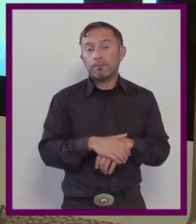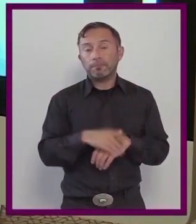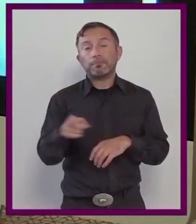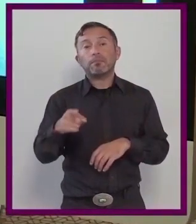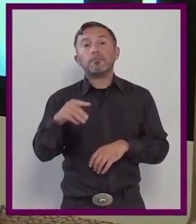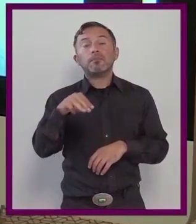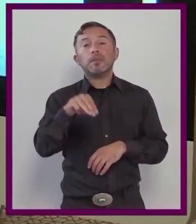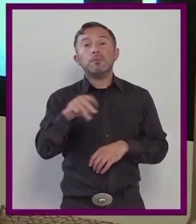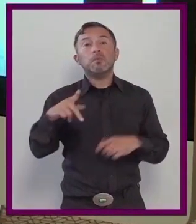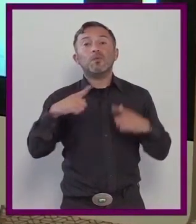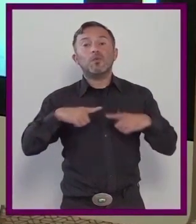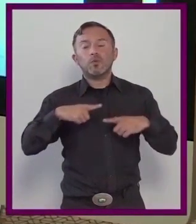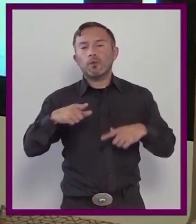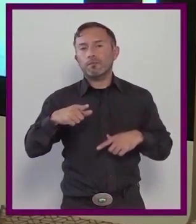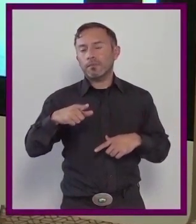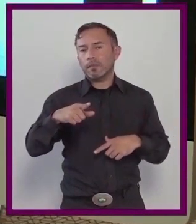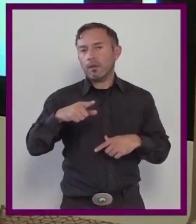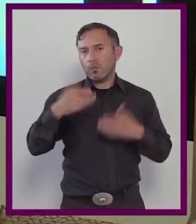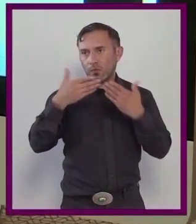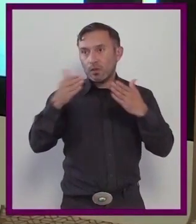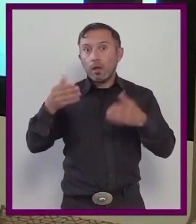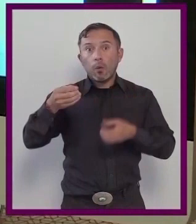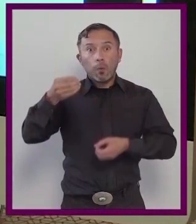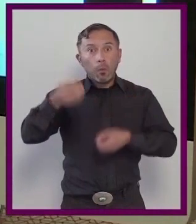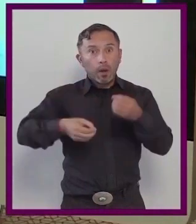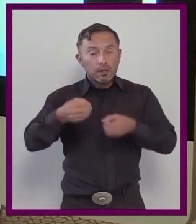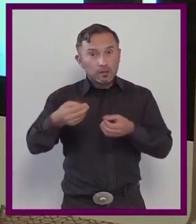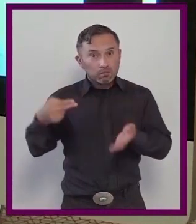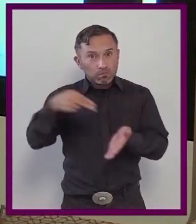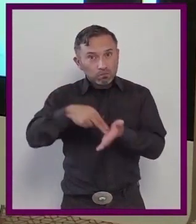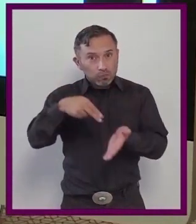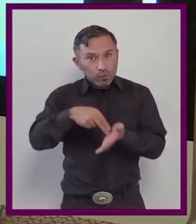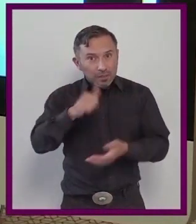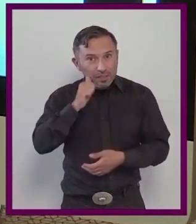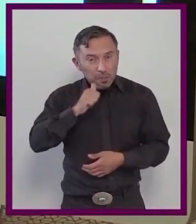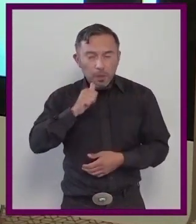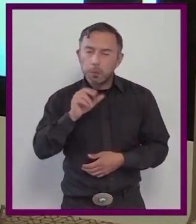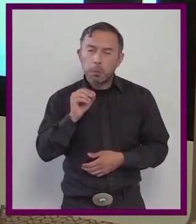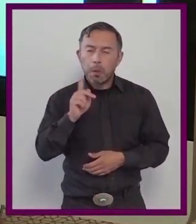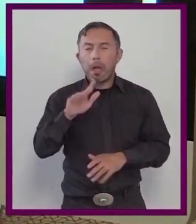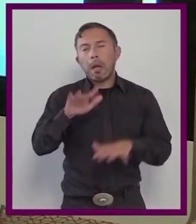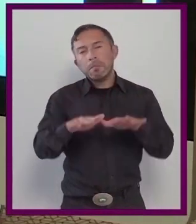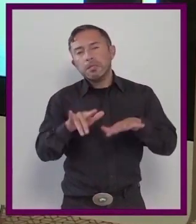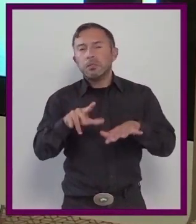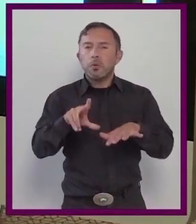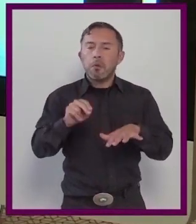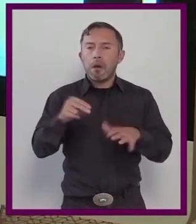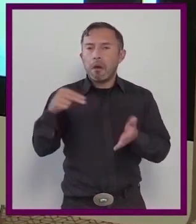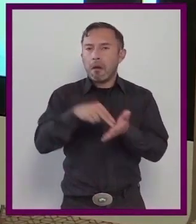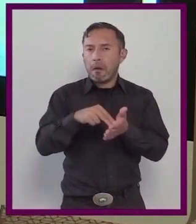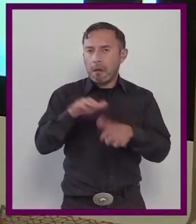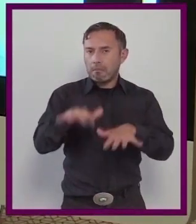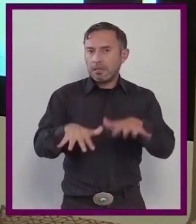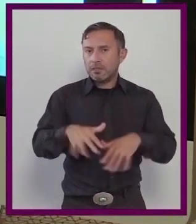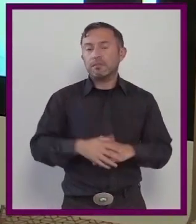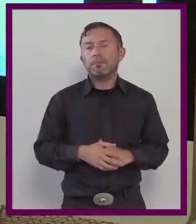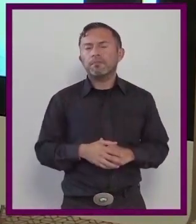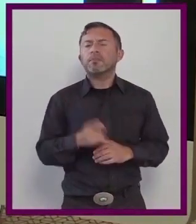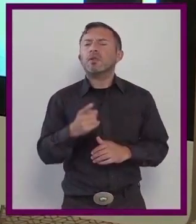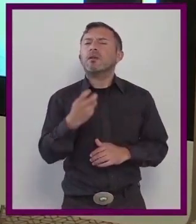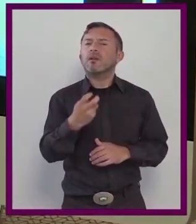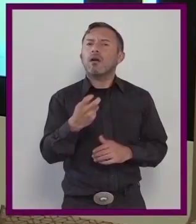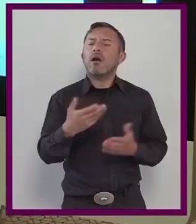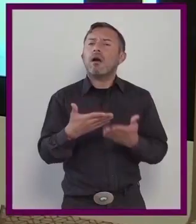inquisitivo el Ministerio Público tenía fe pública, el juez no siempre estaba en las audiencias que se celebraban y no había un